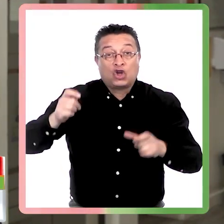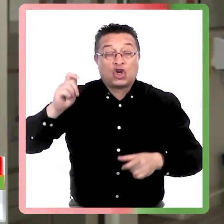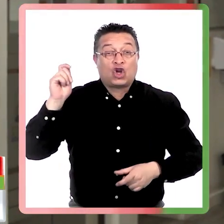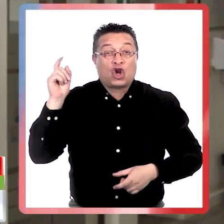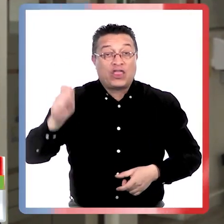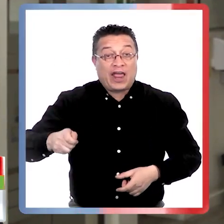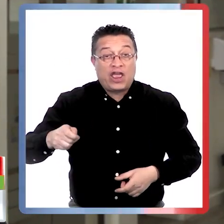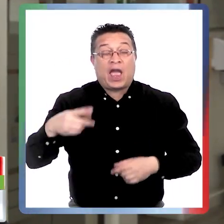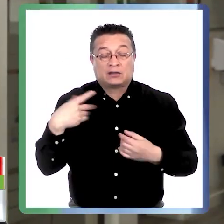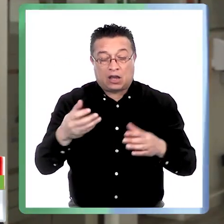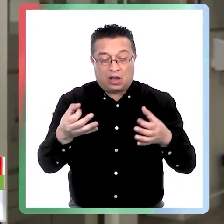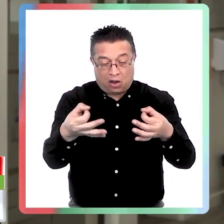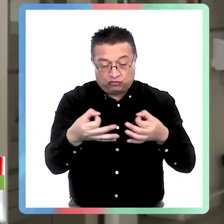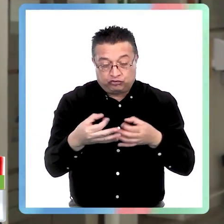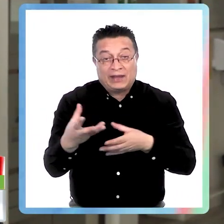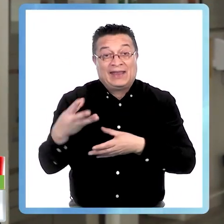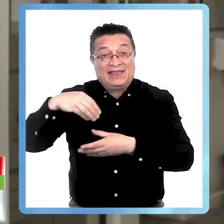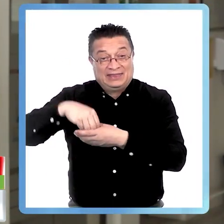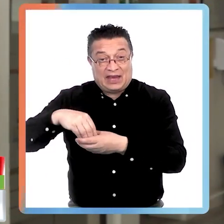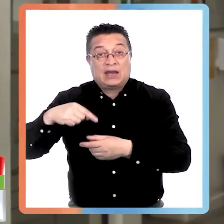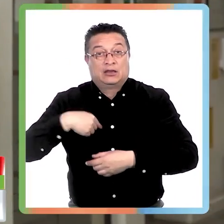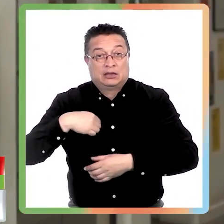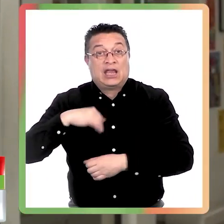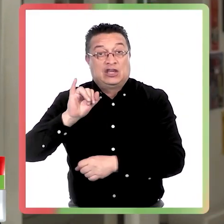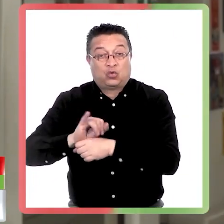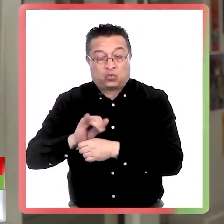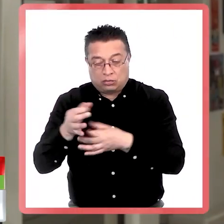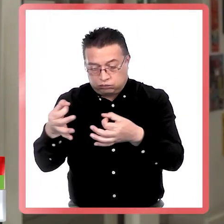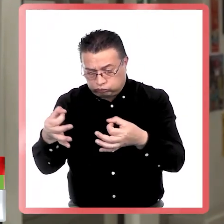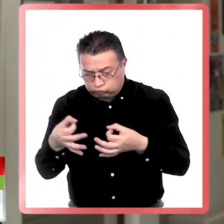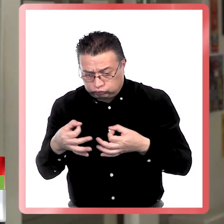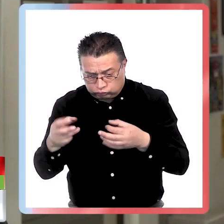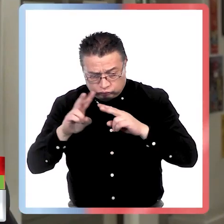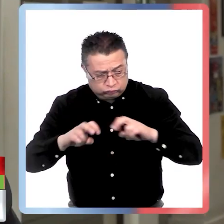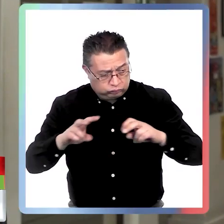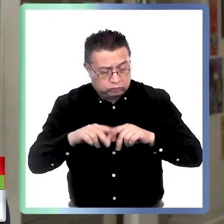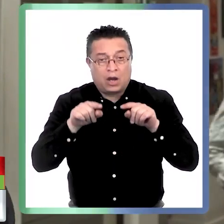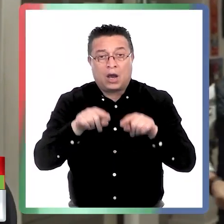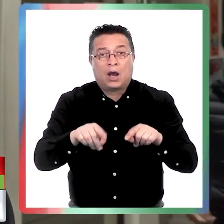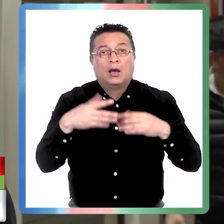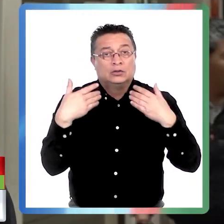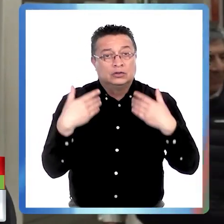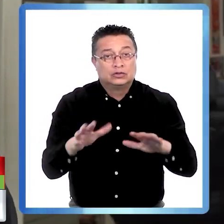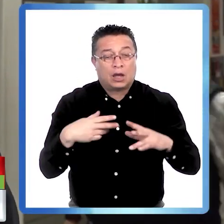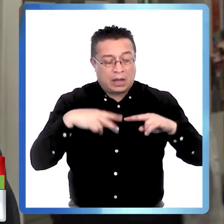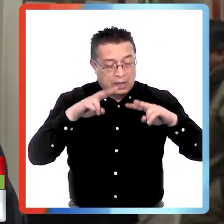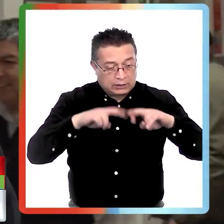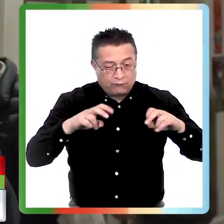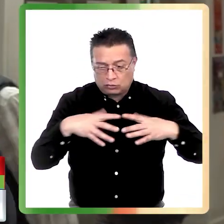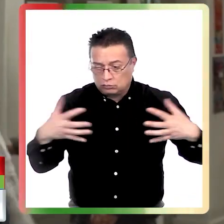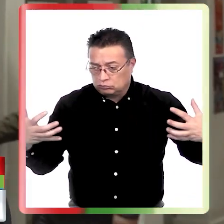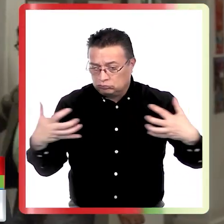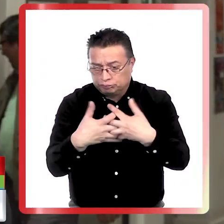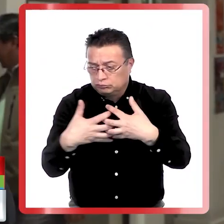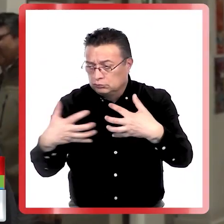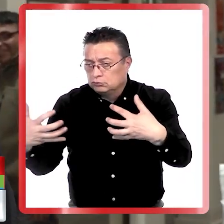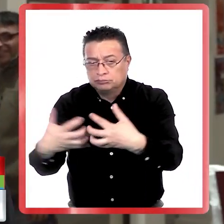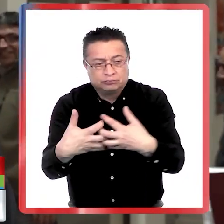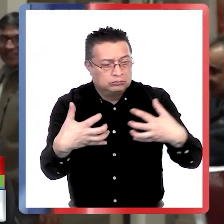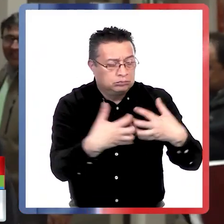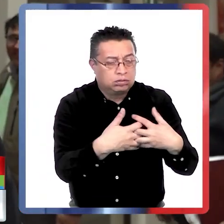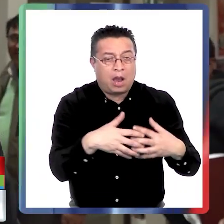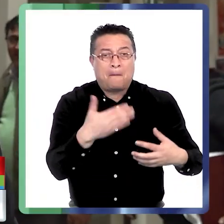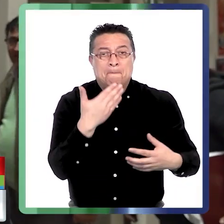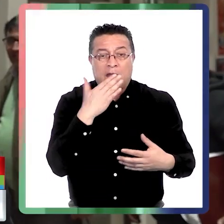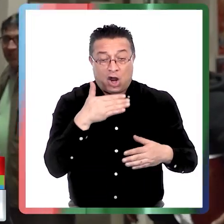Contraloría, de auditoría interna de nuestra institución, por los análisis de revisiones cruzadas que hoy hacemos